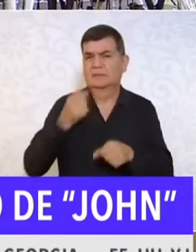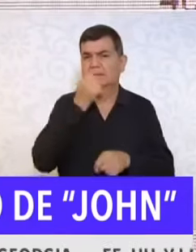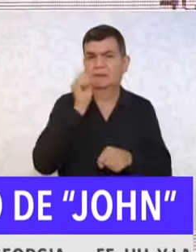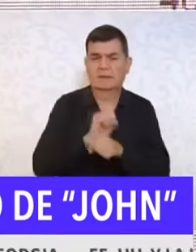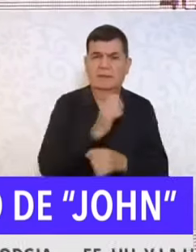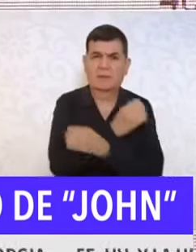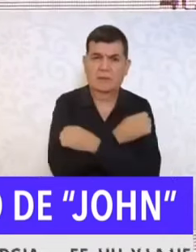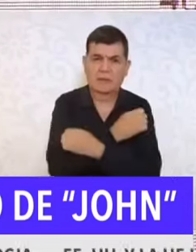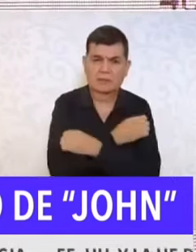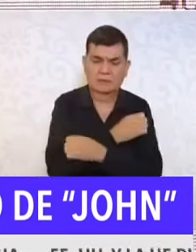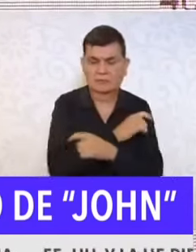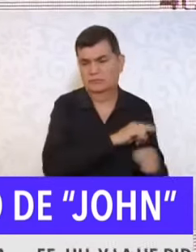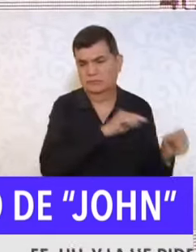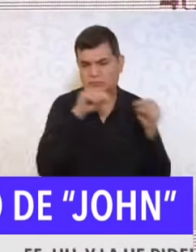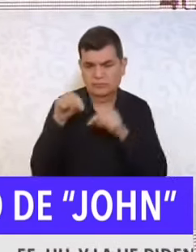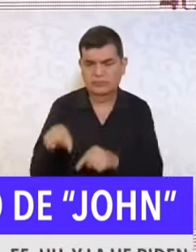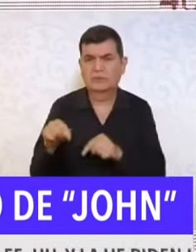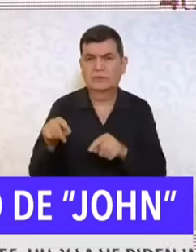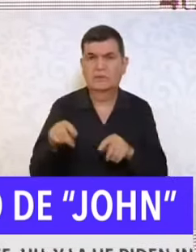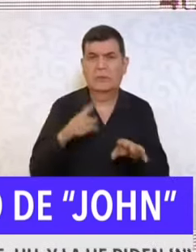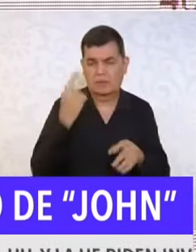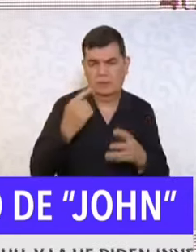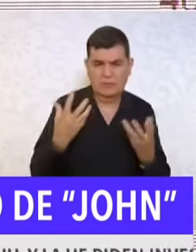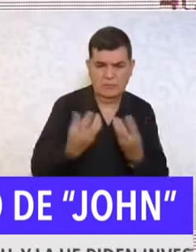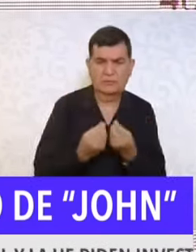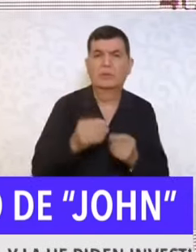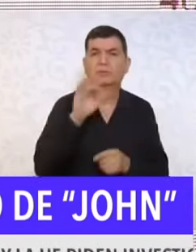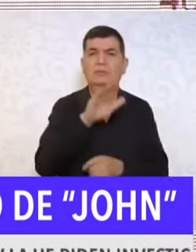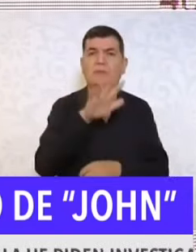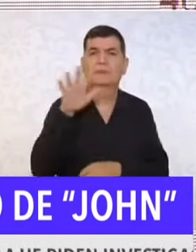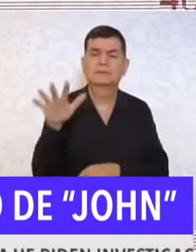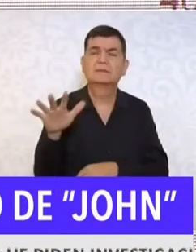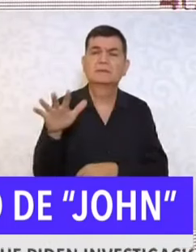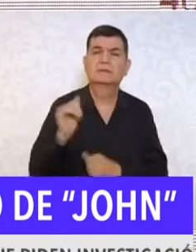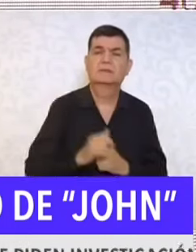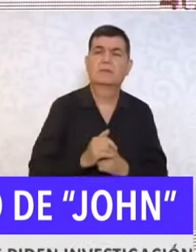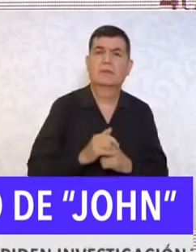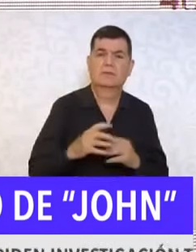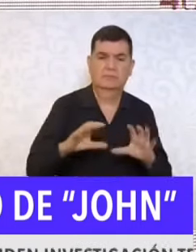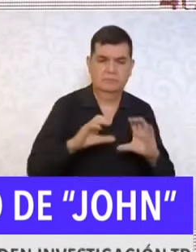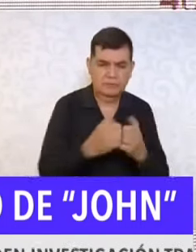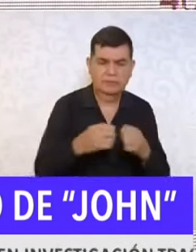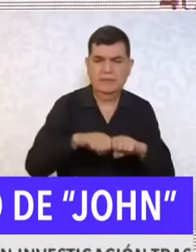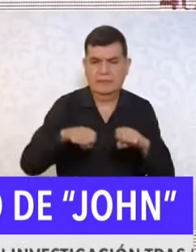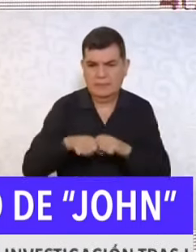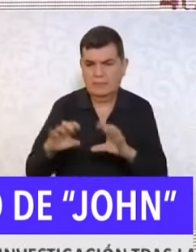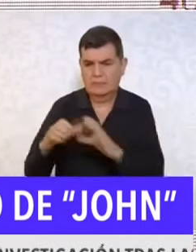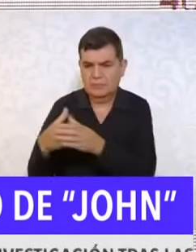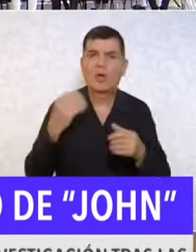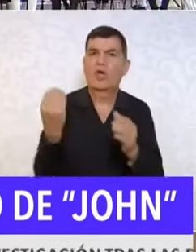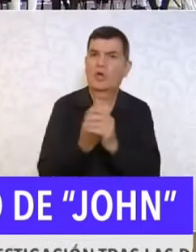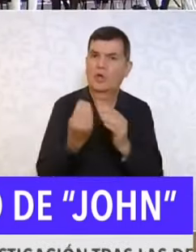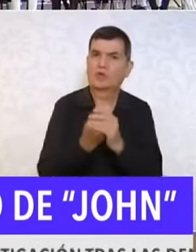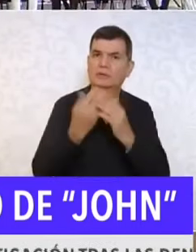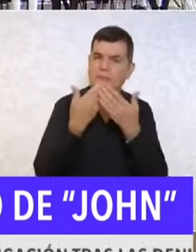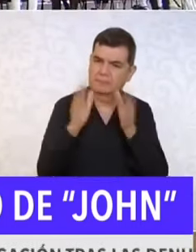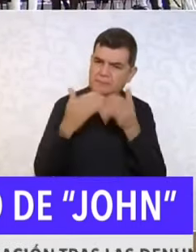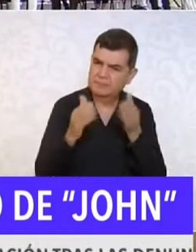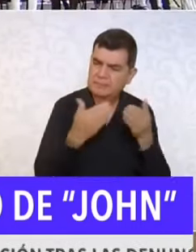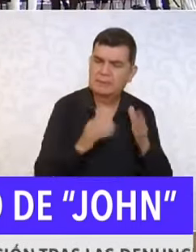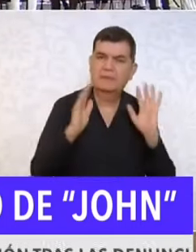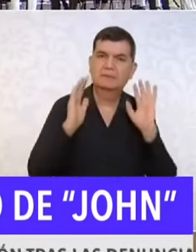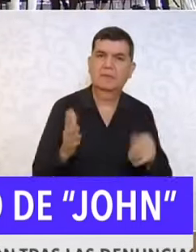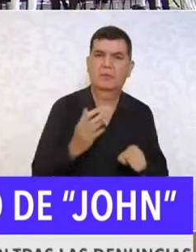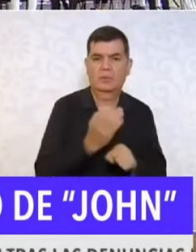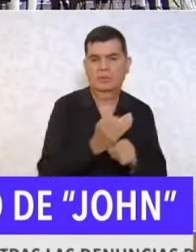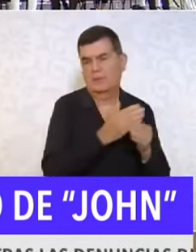las actividades escolares pronto. El balance fue de daños en 1.369 escuelas, en 150 fueron